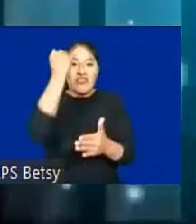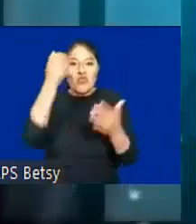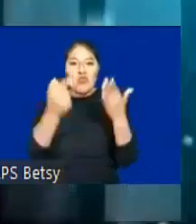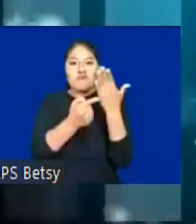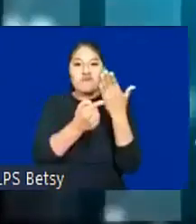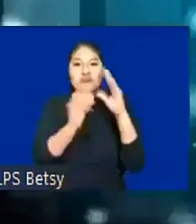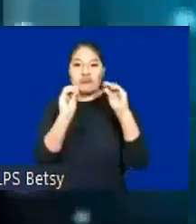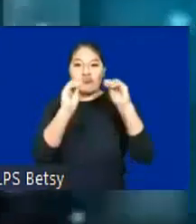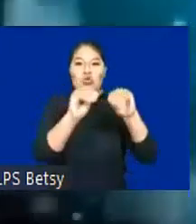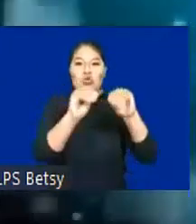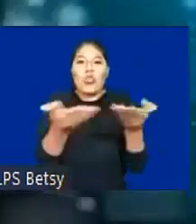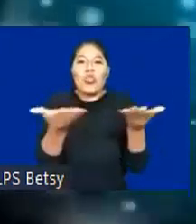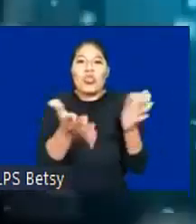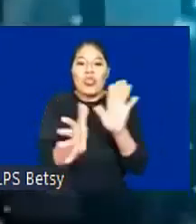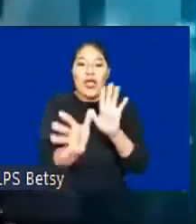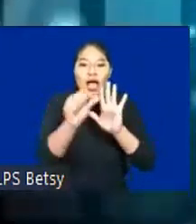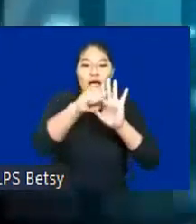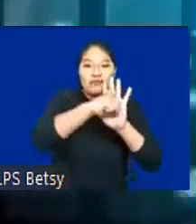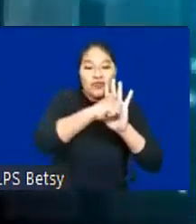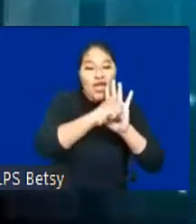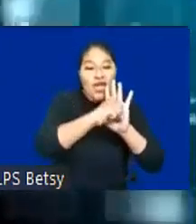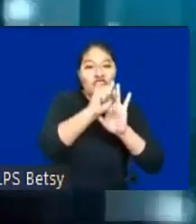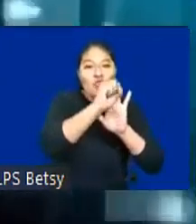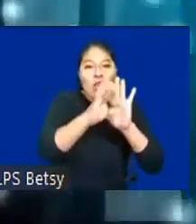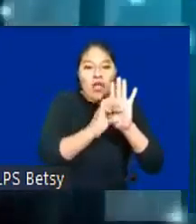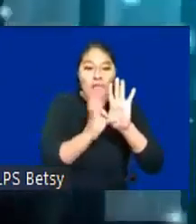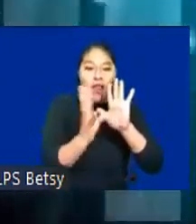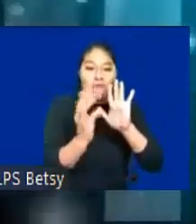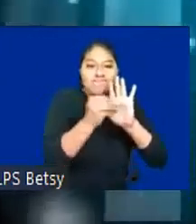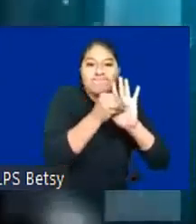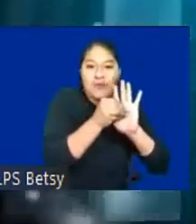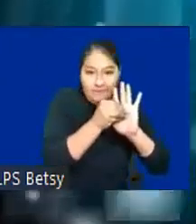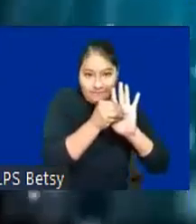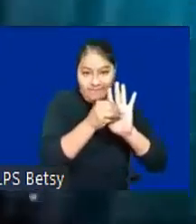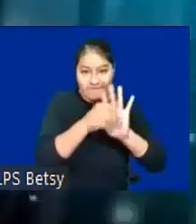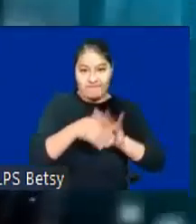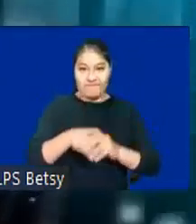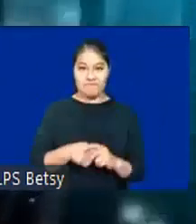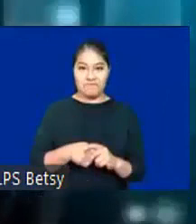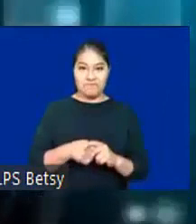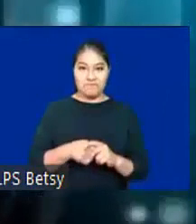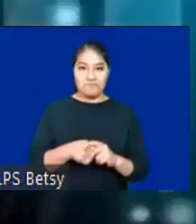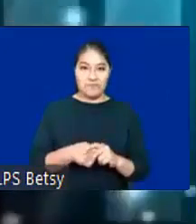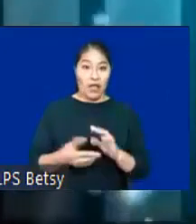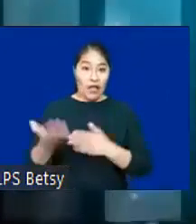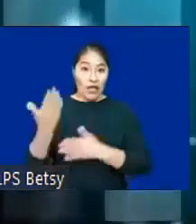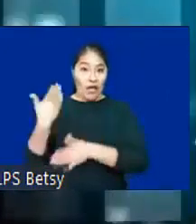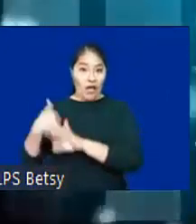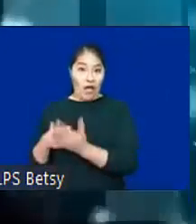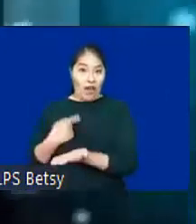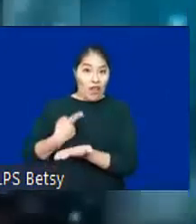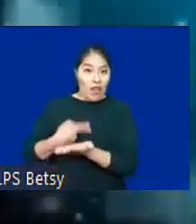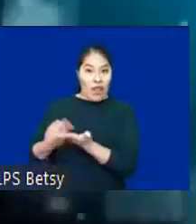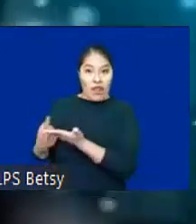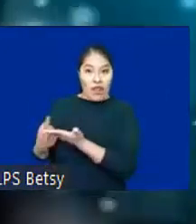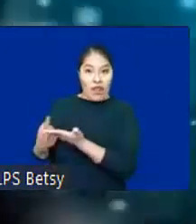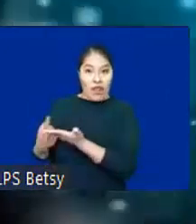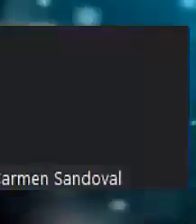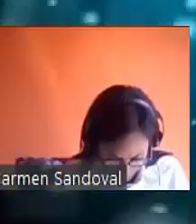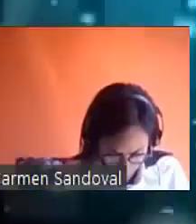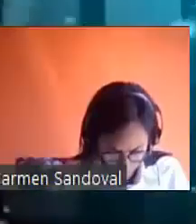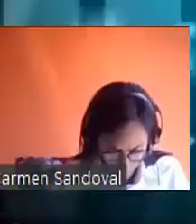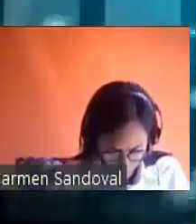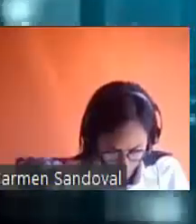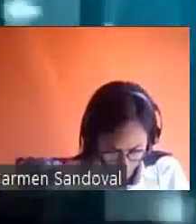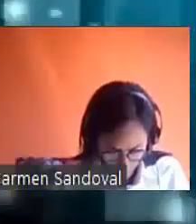es presentarles la planificación que hemos hecho como institución y el avance que hemos tenido en el